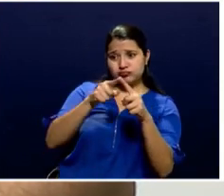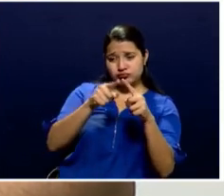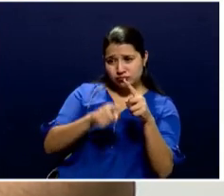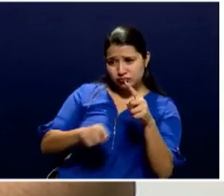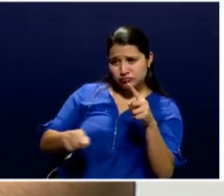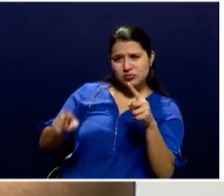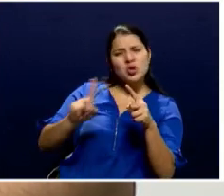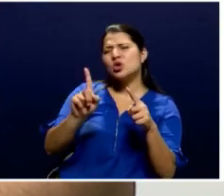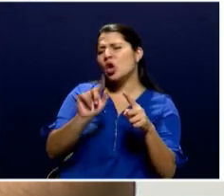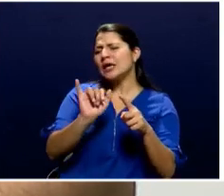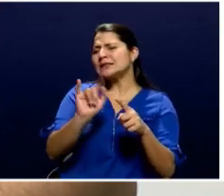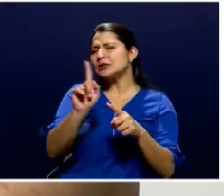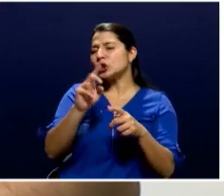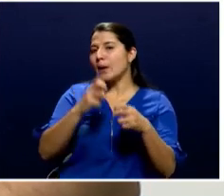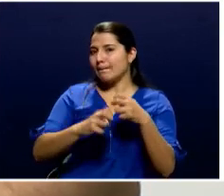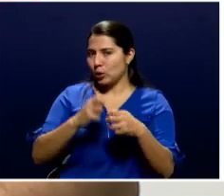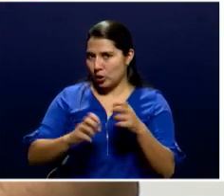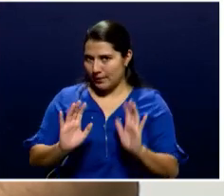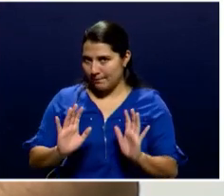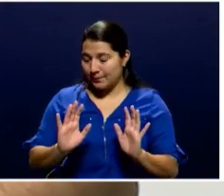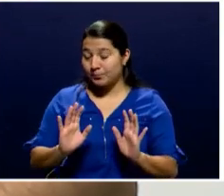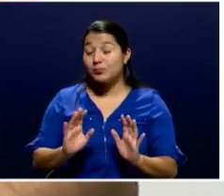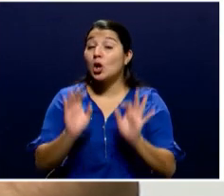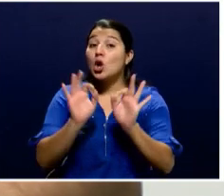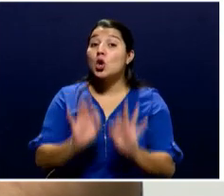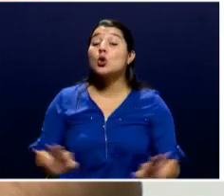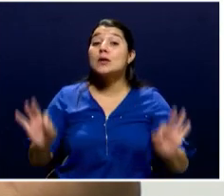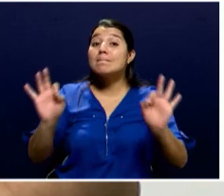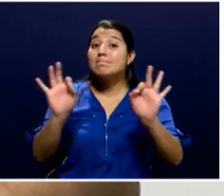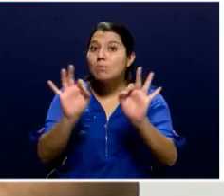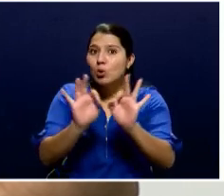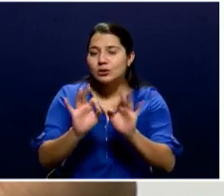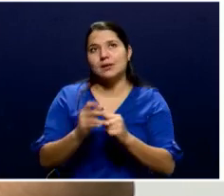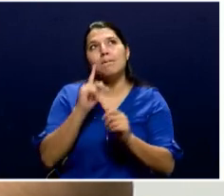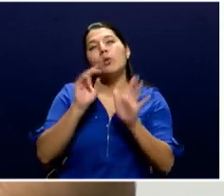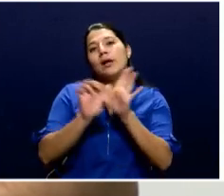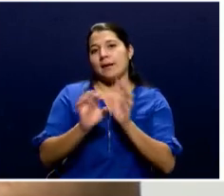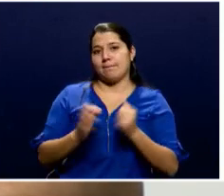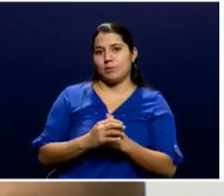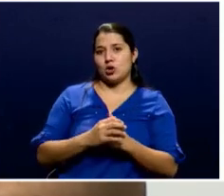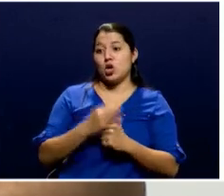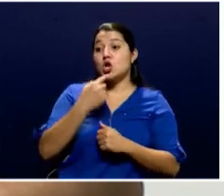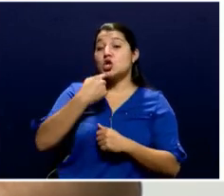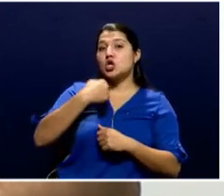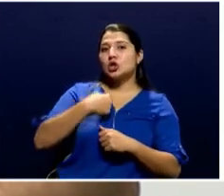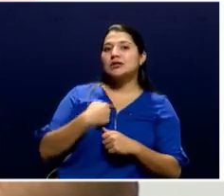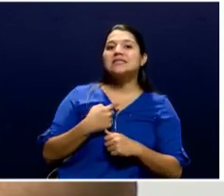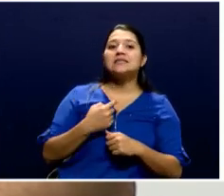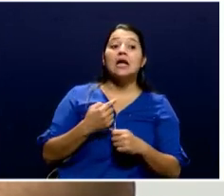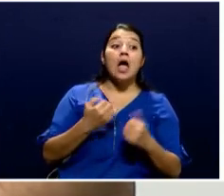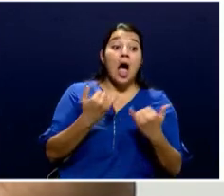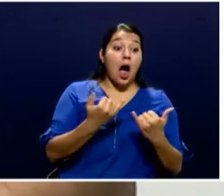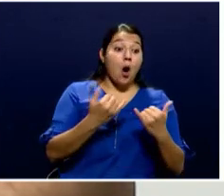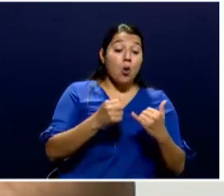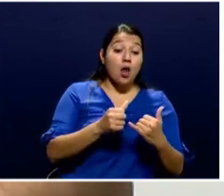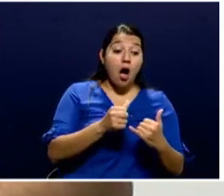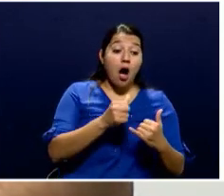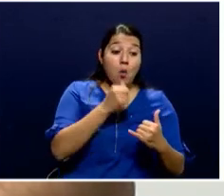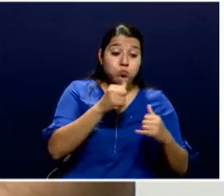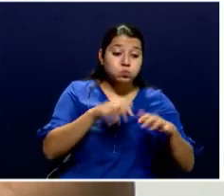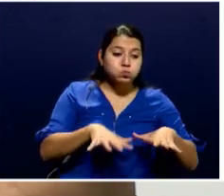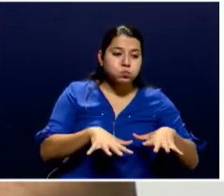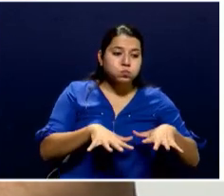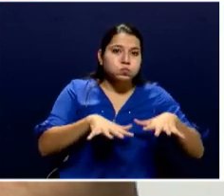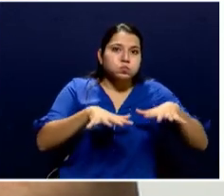la diferencia entre que le digan a uno que viene un tsunami o que viene una inundación, ¿verdad? Entonces usted